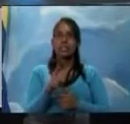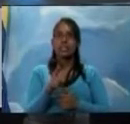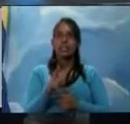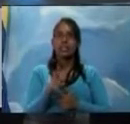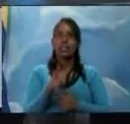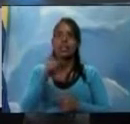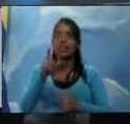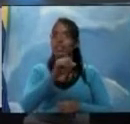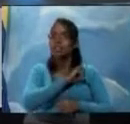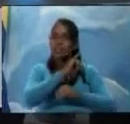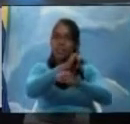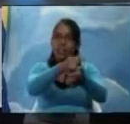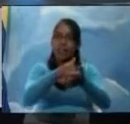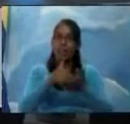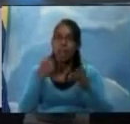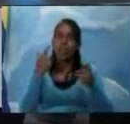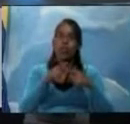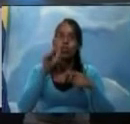Aquí tienes.